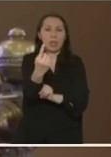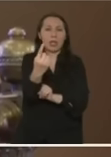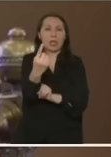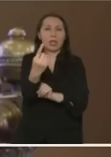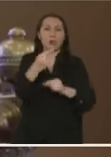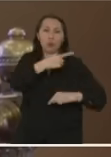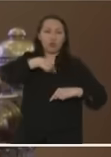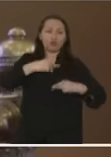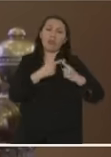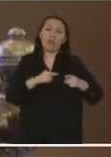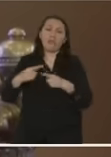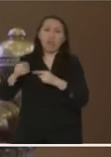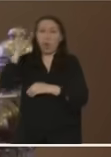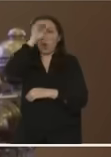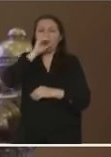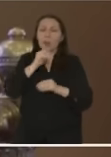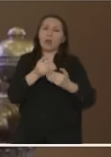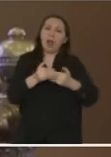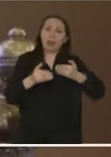delante de nuestras discrepancias.